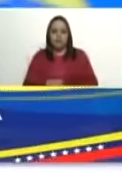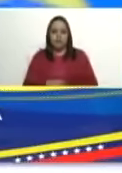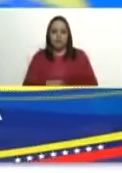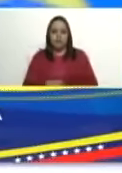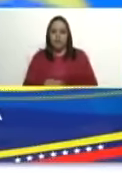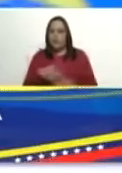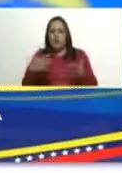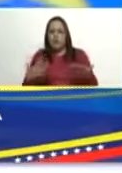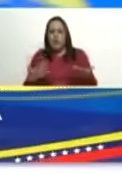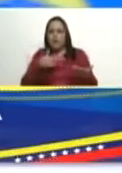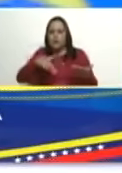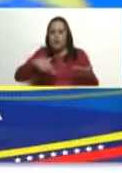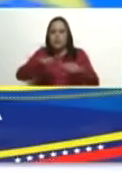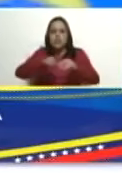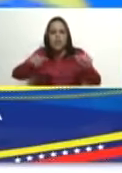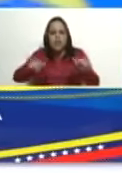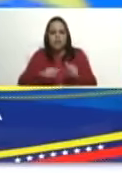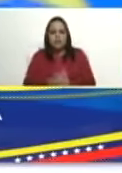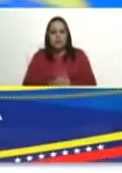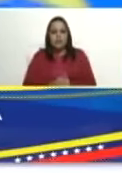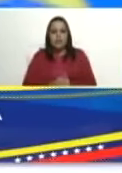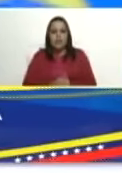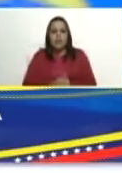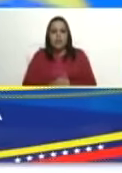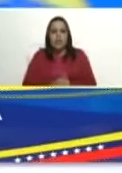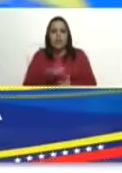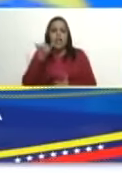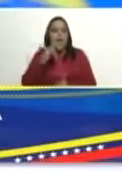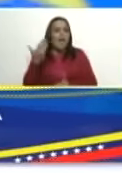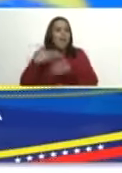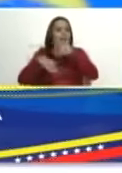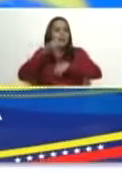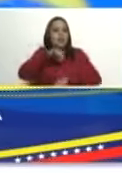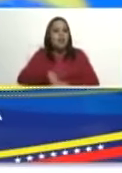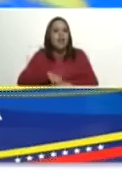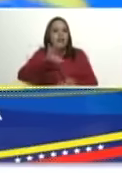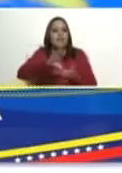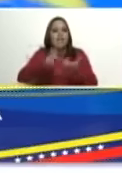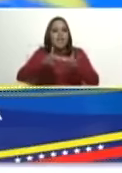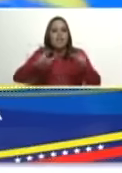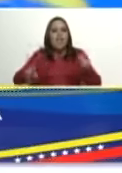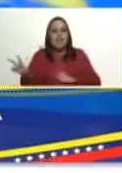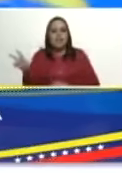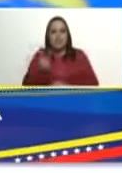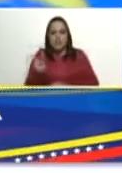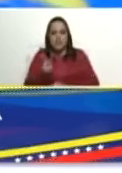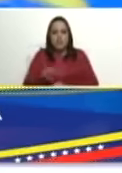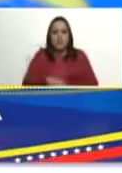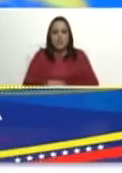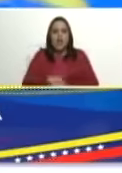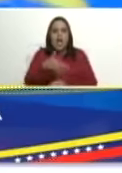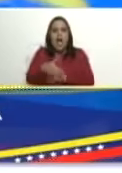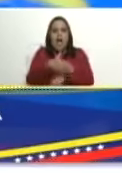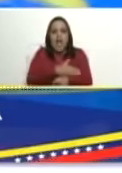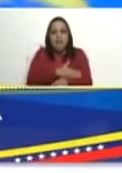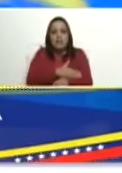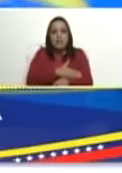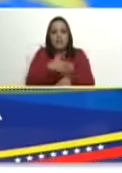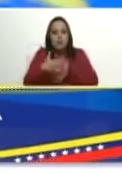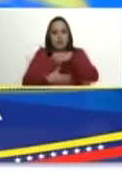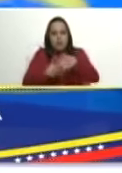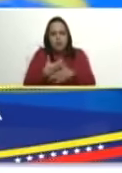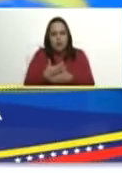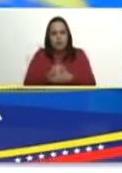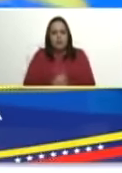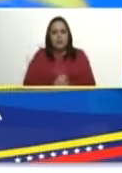es nuestro territorio? El que correspondía a la Capitanía General de Venezuela antes de los sucesos